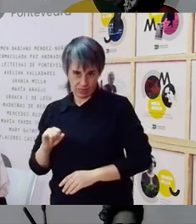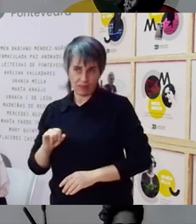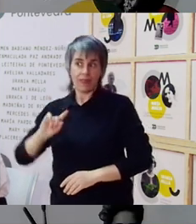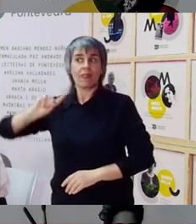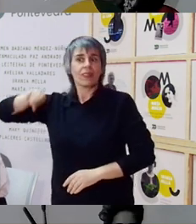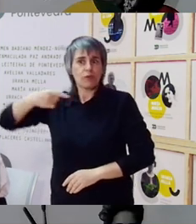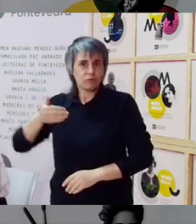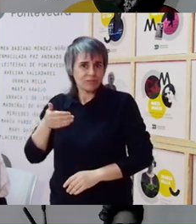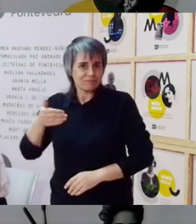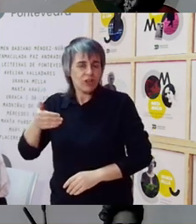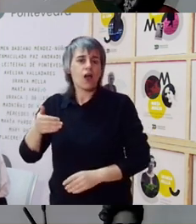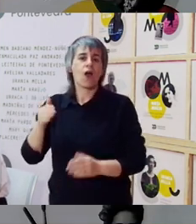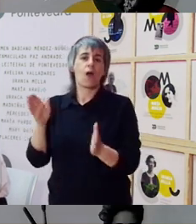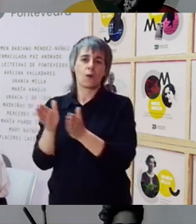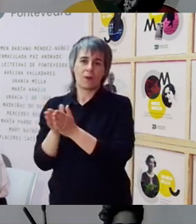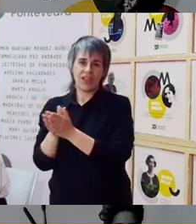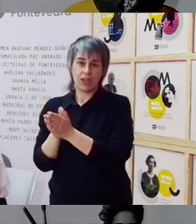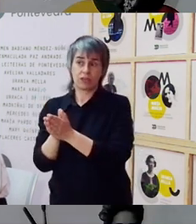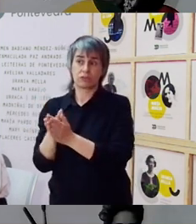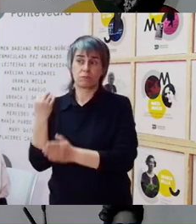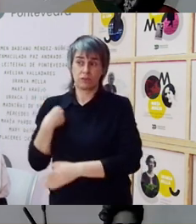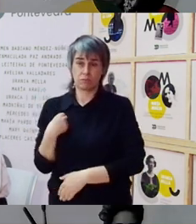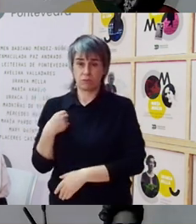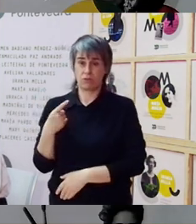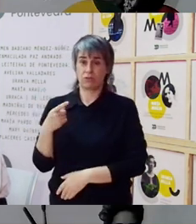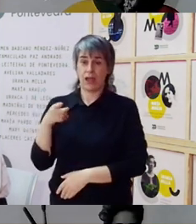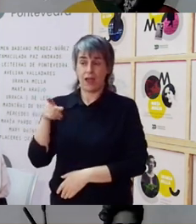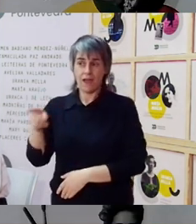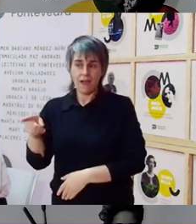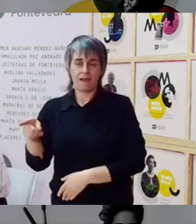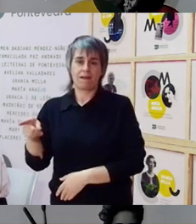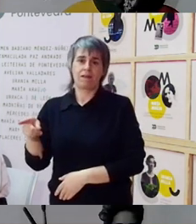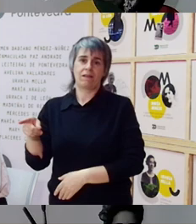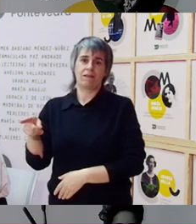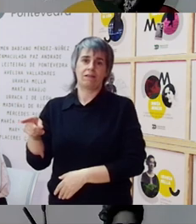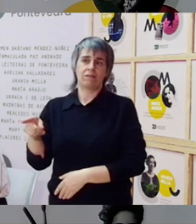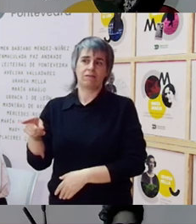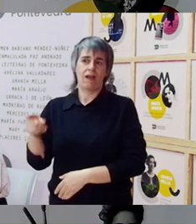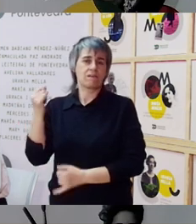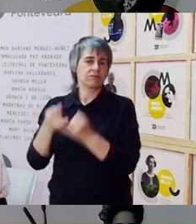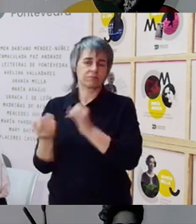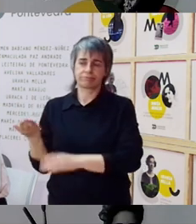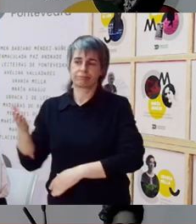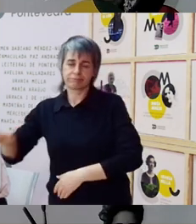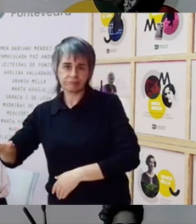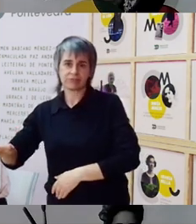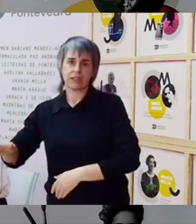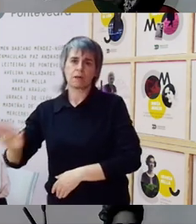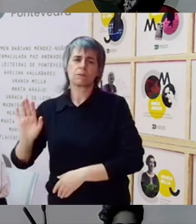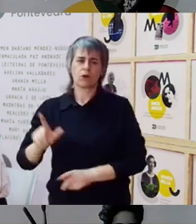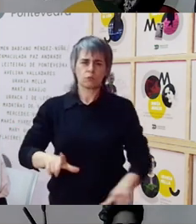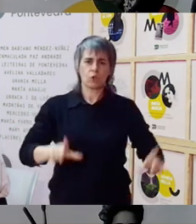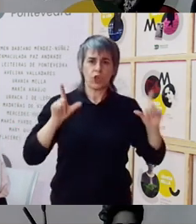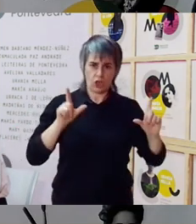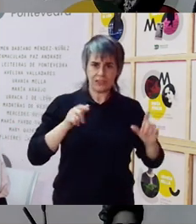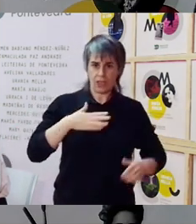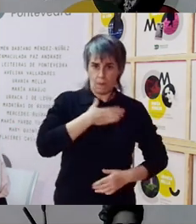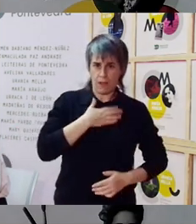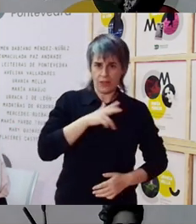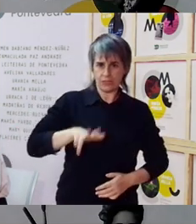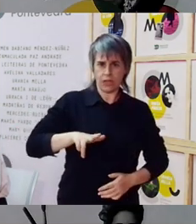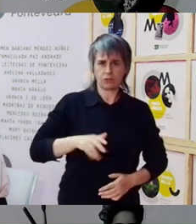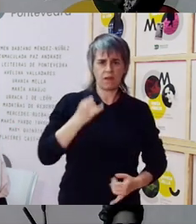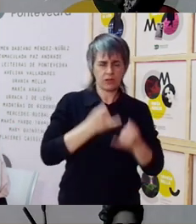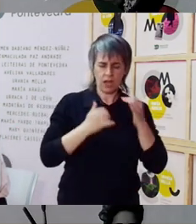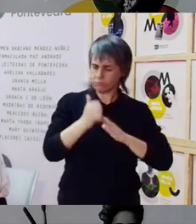que lle arrincaron, como a outros tres fillos, e ela foi quen de sobrepoñerse a todo iso e moito máis,